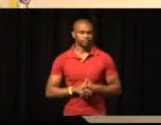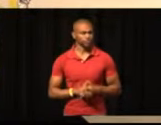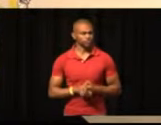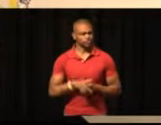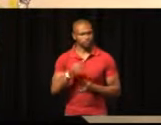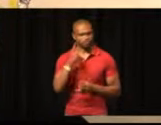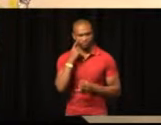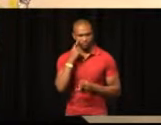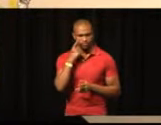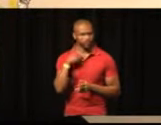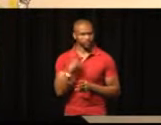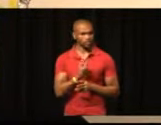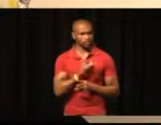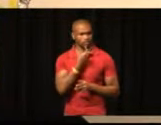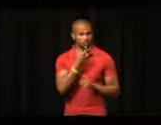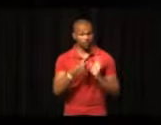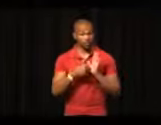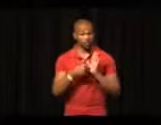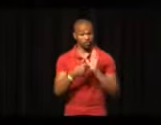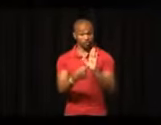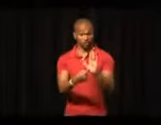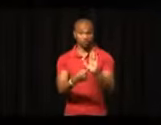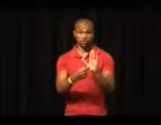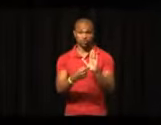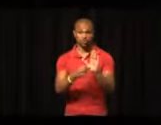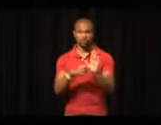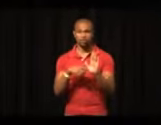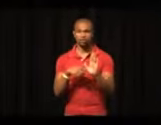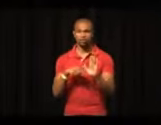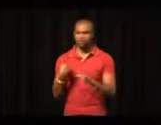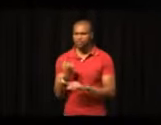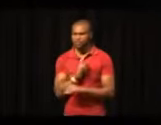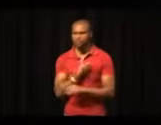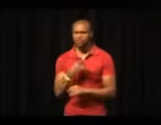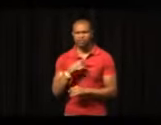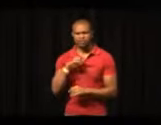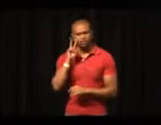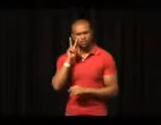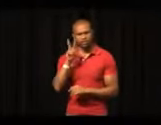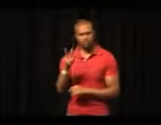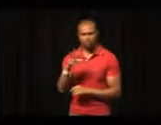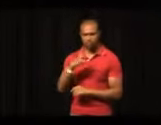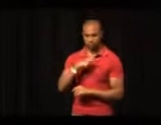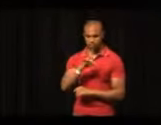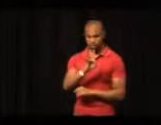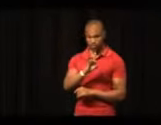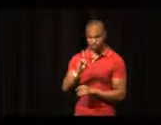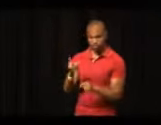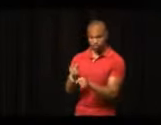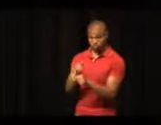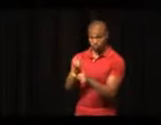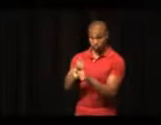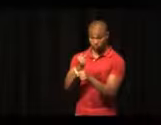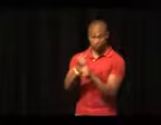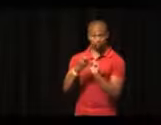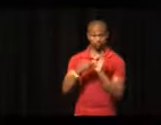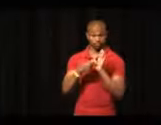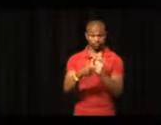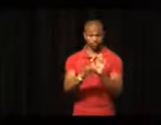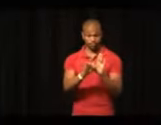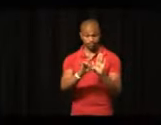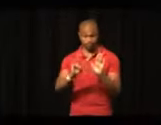Entonces veamos, cuando nosotros hablamos de indicadores, nosotros tenemos que considerar la particularidad de la construcción de esos